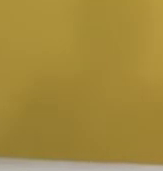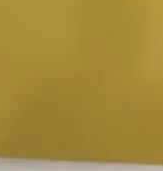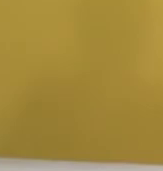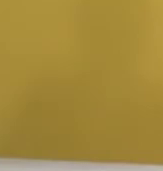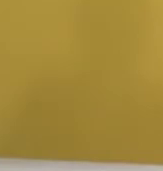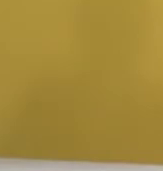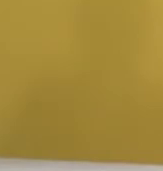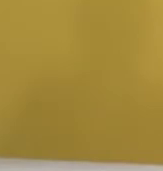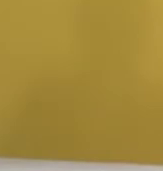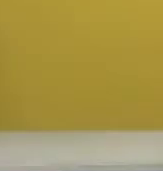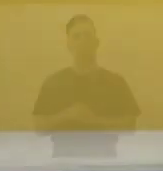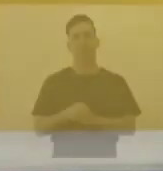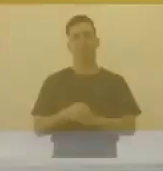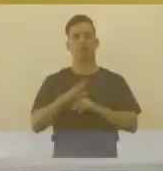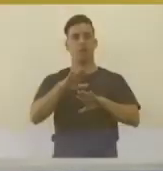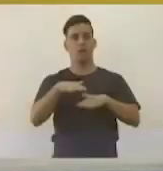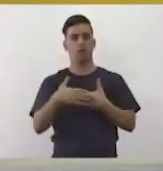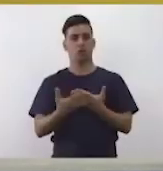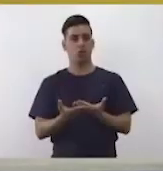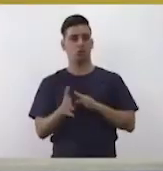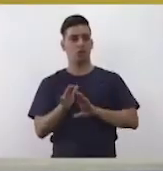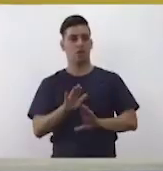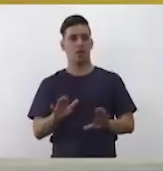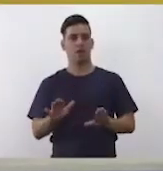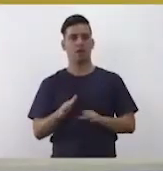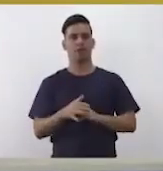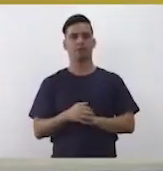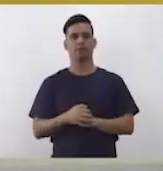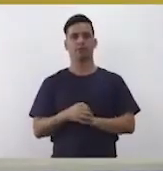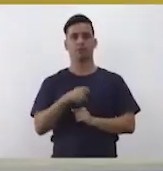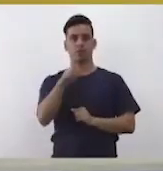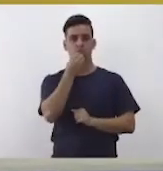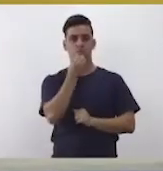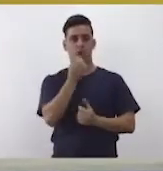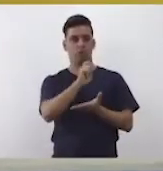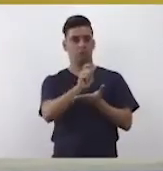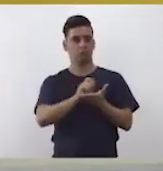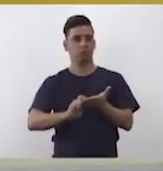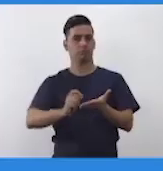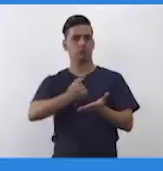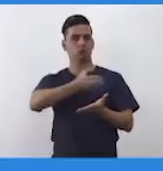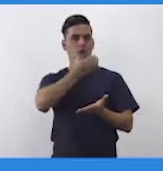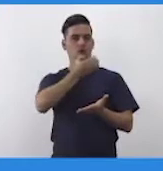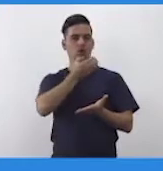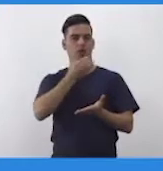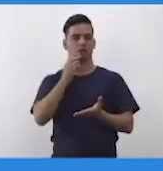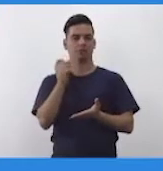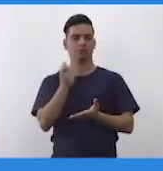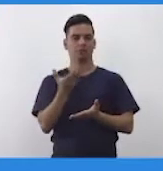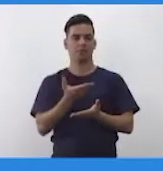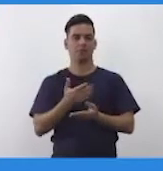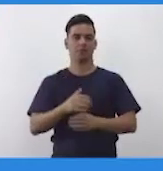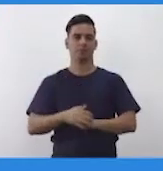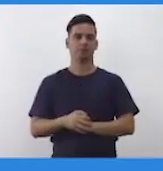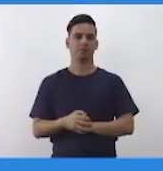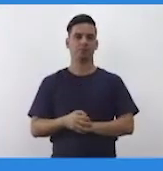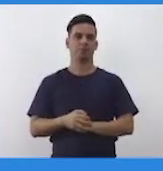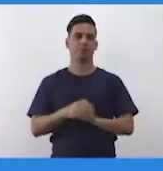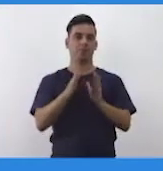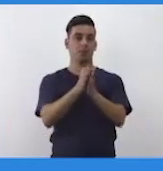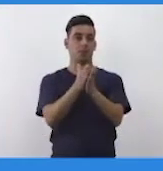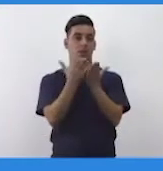Entonces, estamos en condiciones de que tú copies el concepto. Vamos a remitirnos a